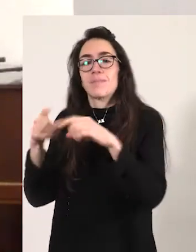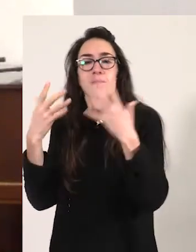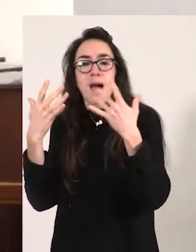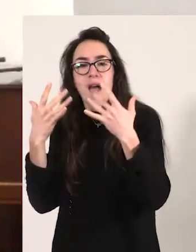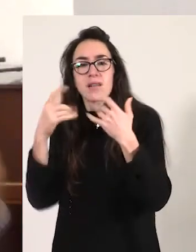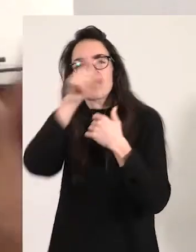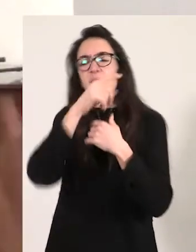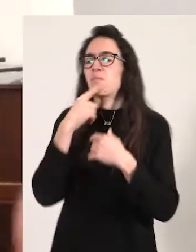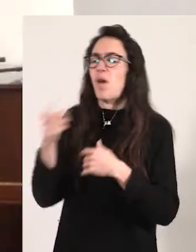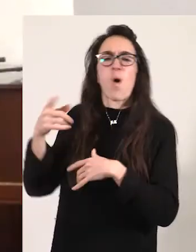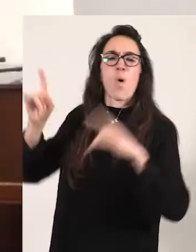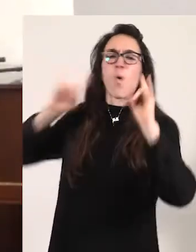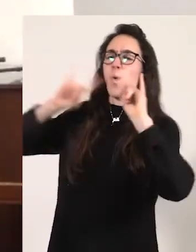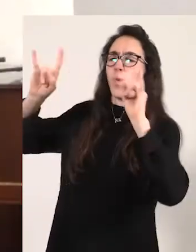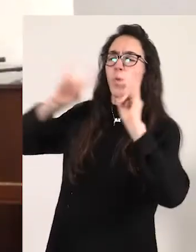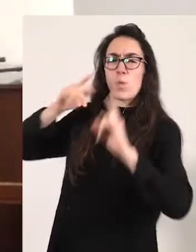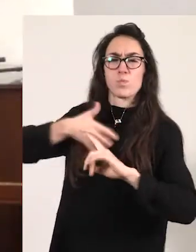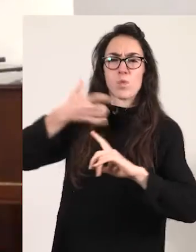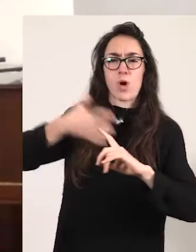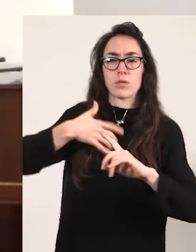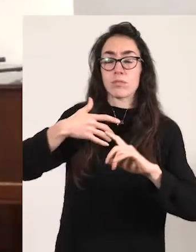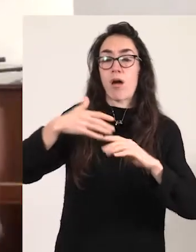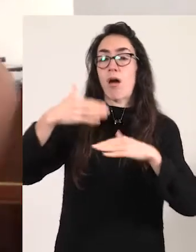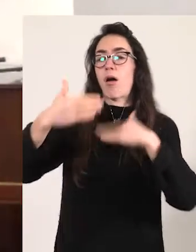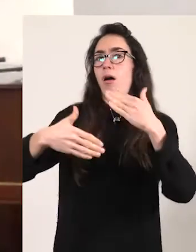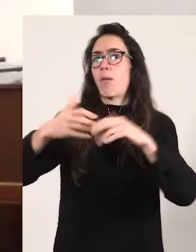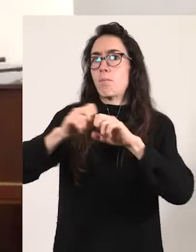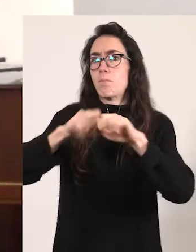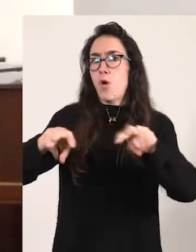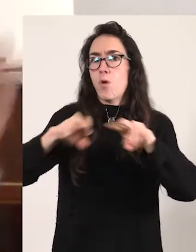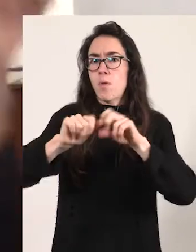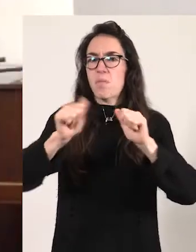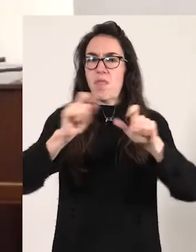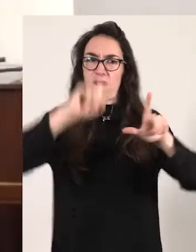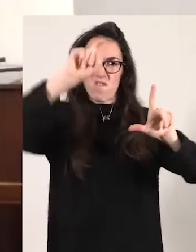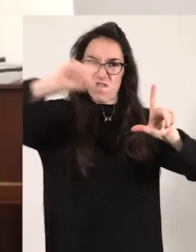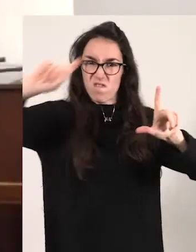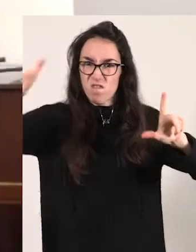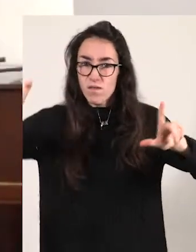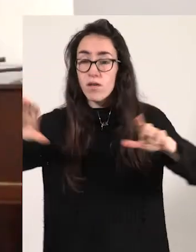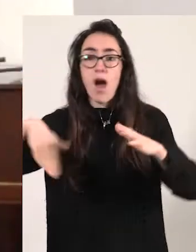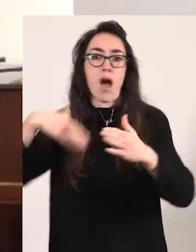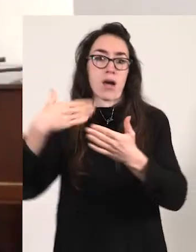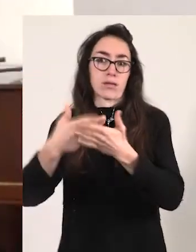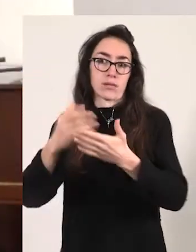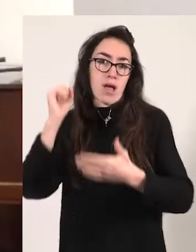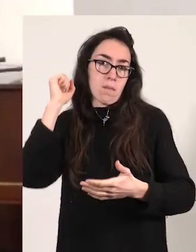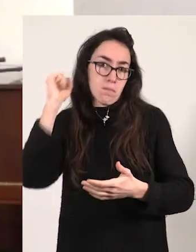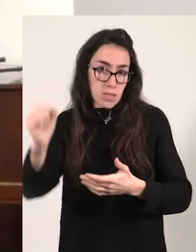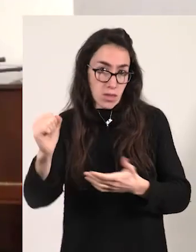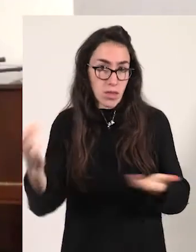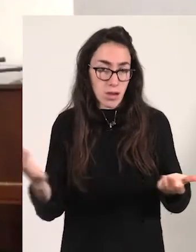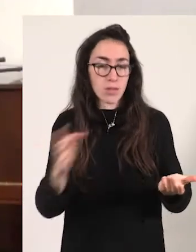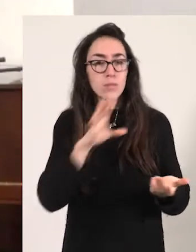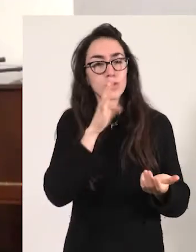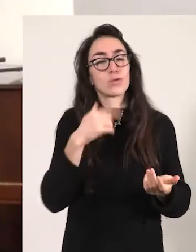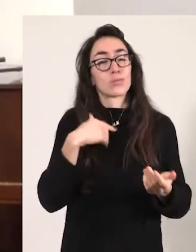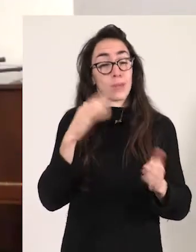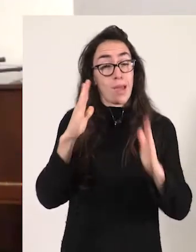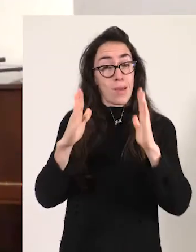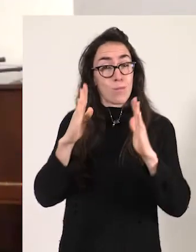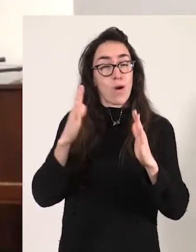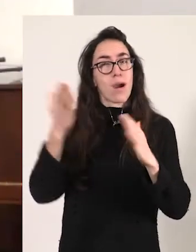en parques y decían que eran ruidosos y pasó de ese chupuchú, ¿no? De ese bla bla bla a pintadas en las paredes y concluyó de esa forma, ¿no?